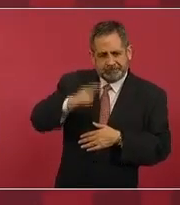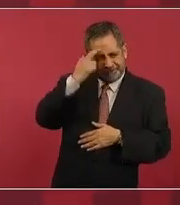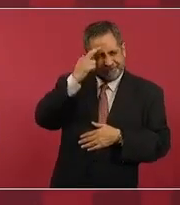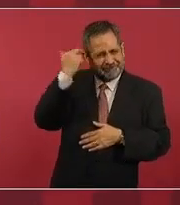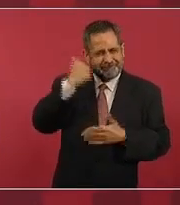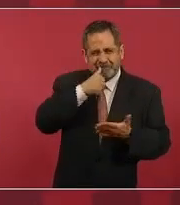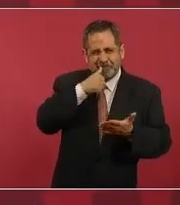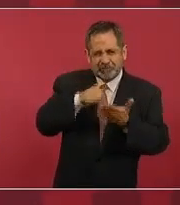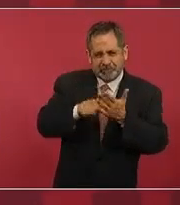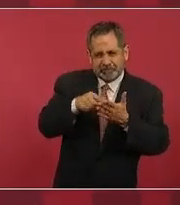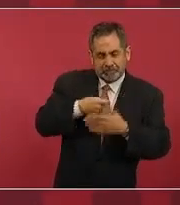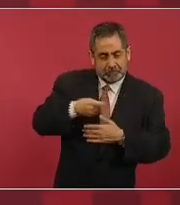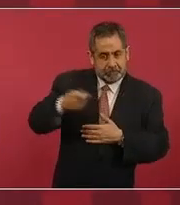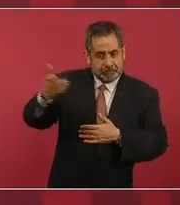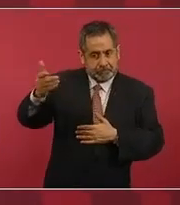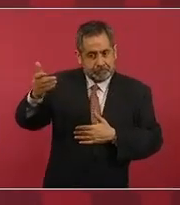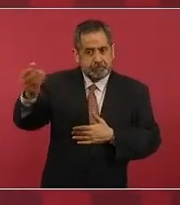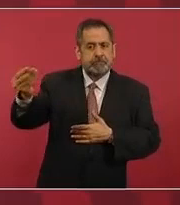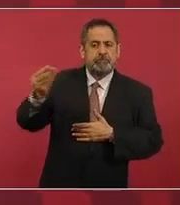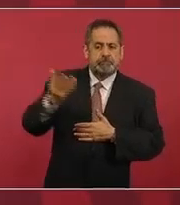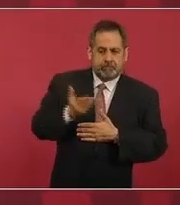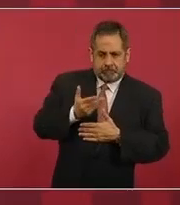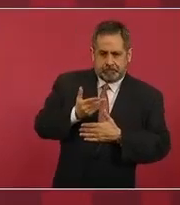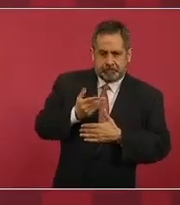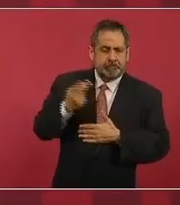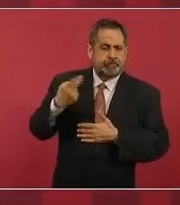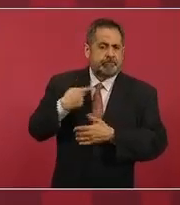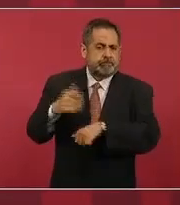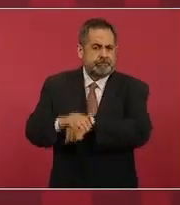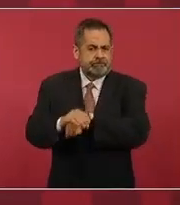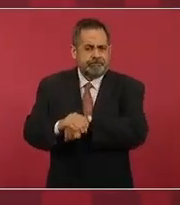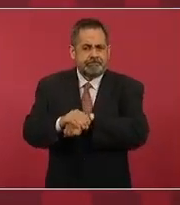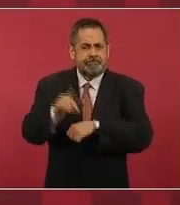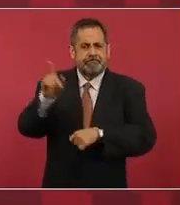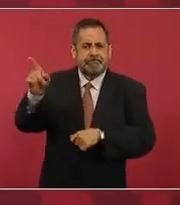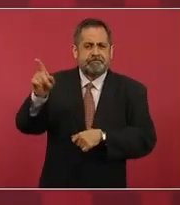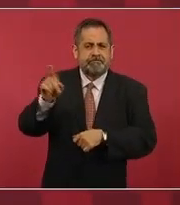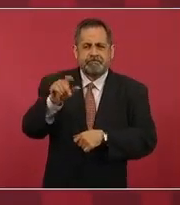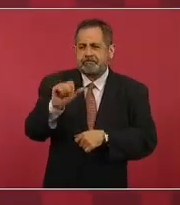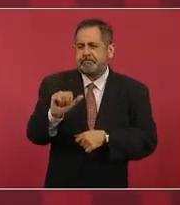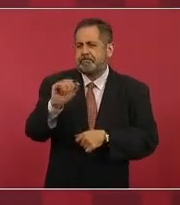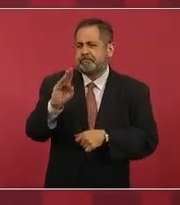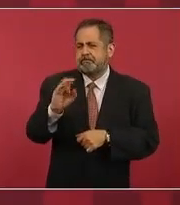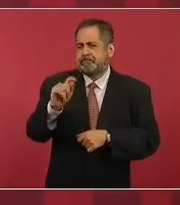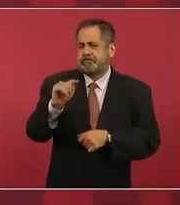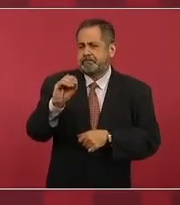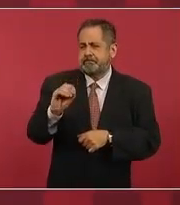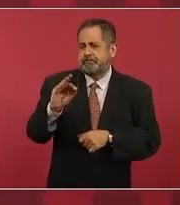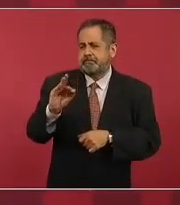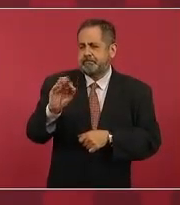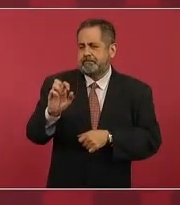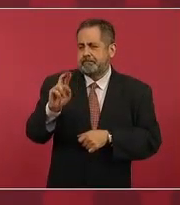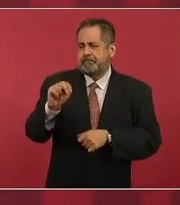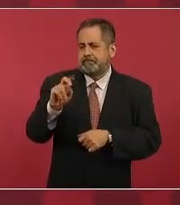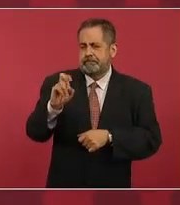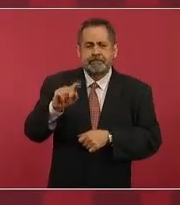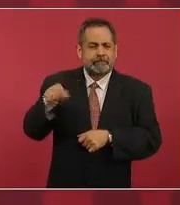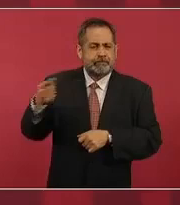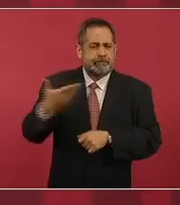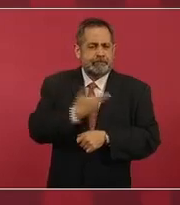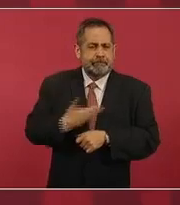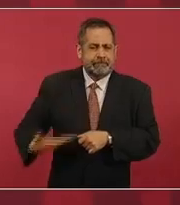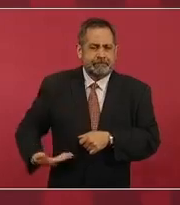una misiva que le envié a mi amigo Alberto Fernández, presidente